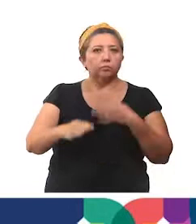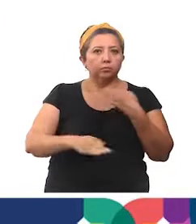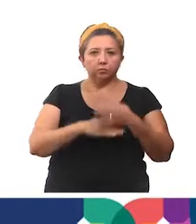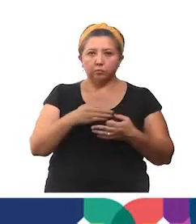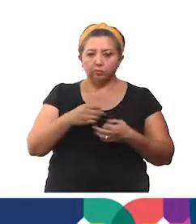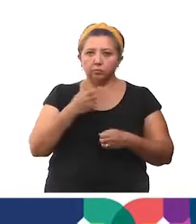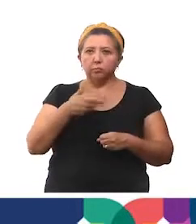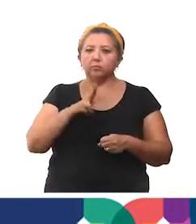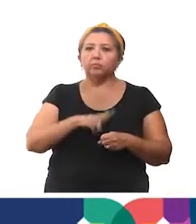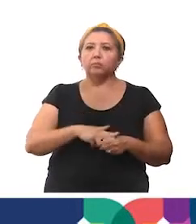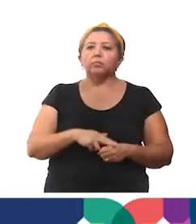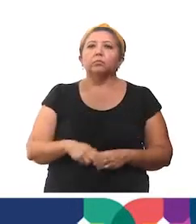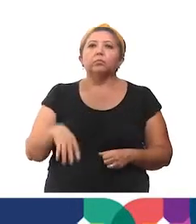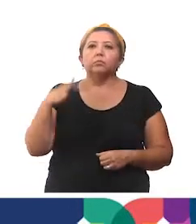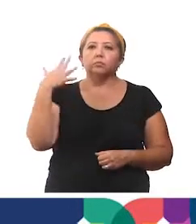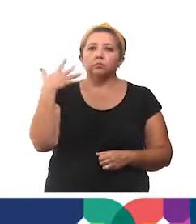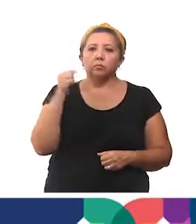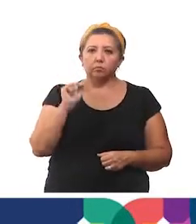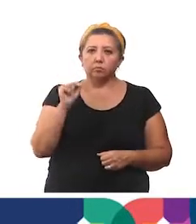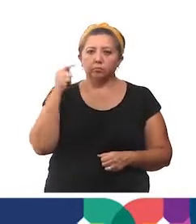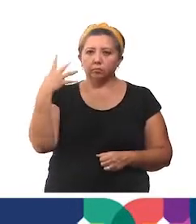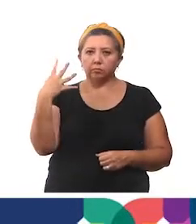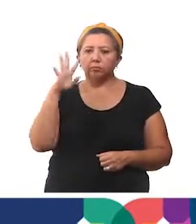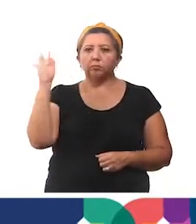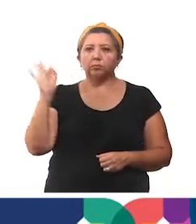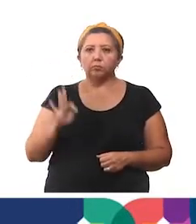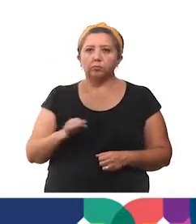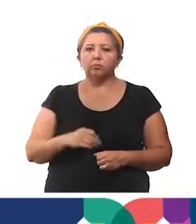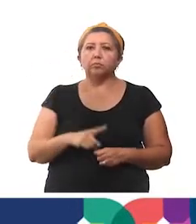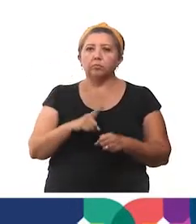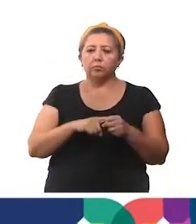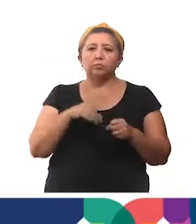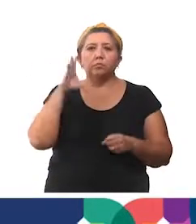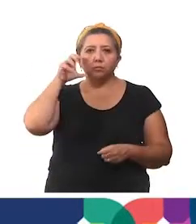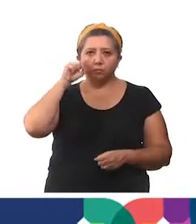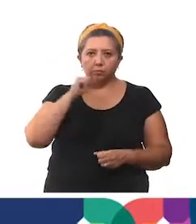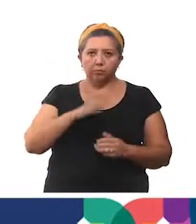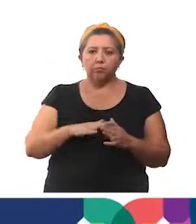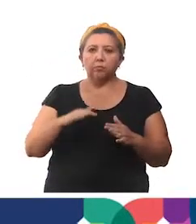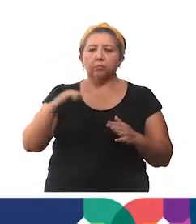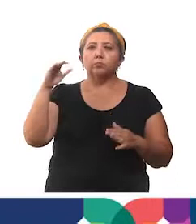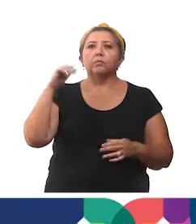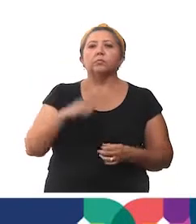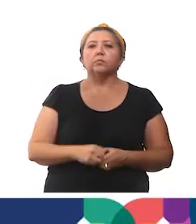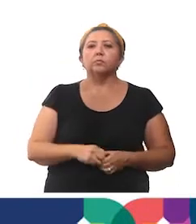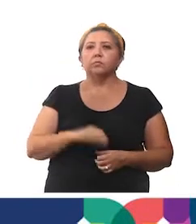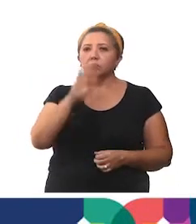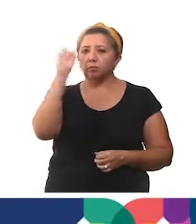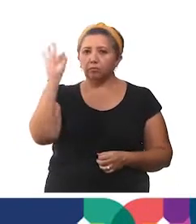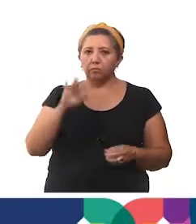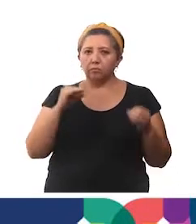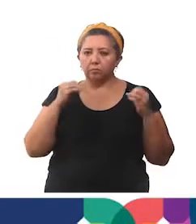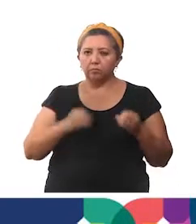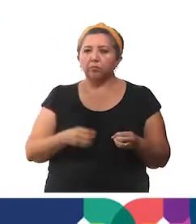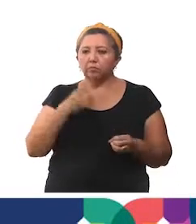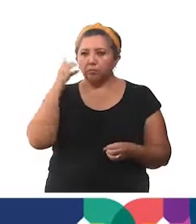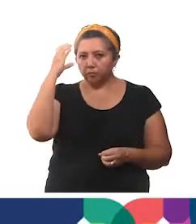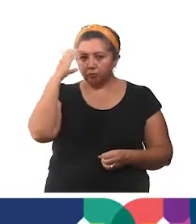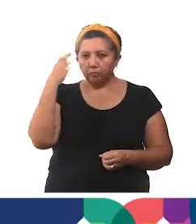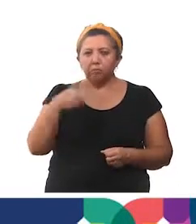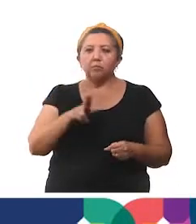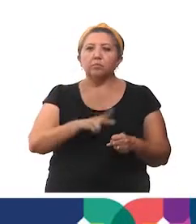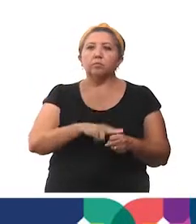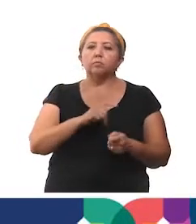intensivos total COVID más no COVID es del 50.4%. Está en color naranja y en ascenso. El porcentaje de ocupación de